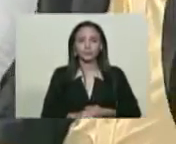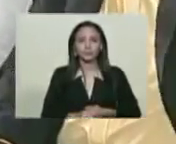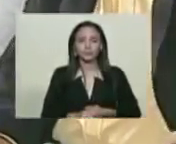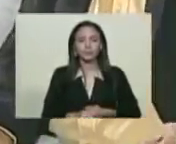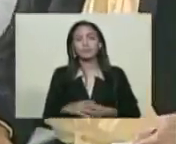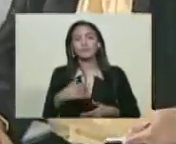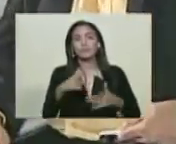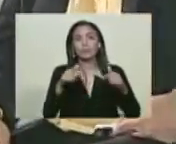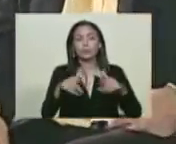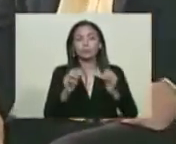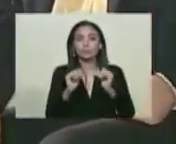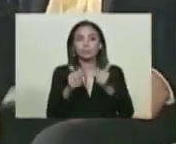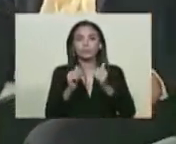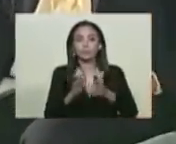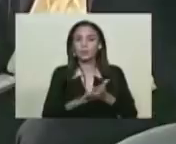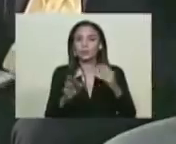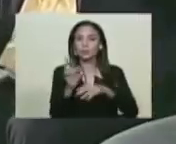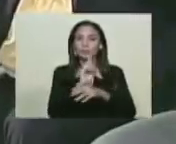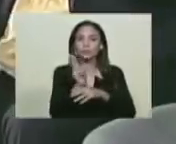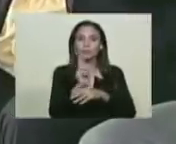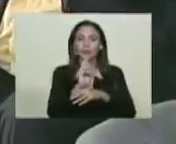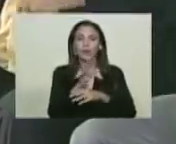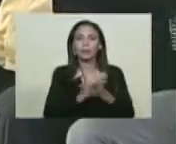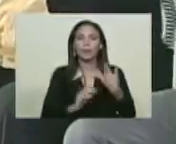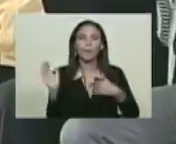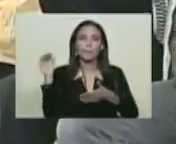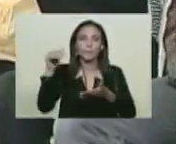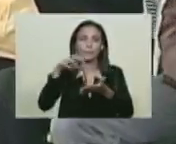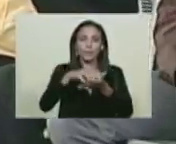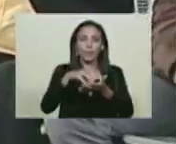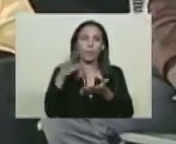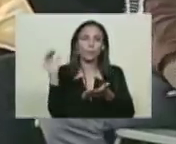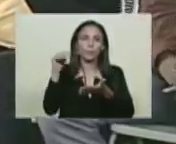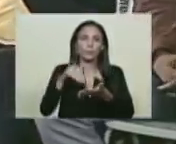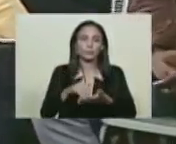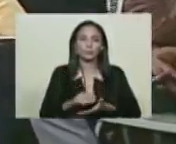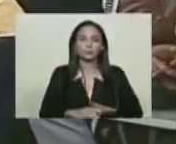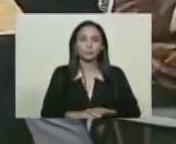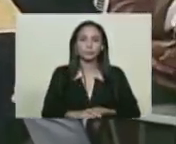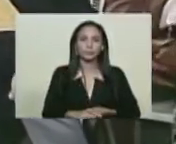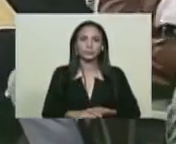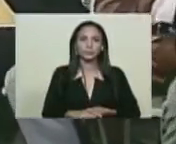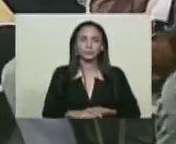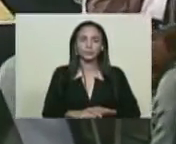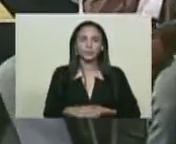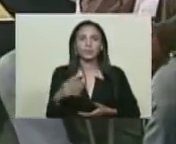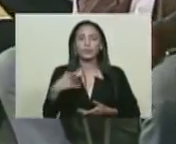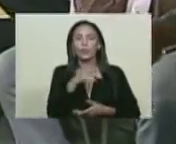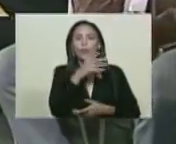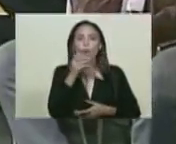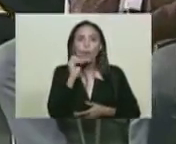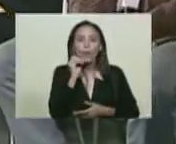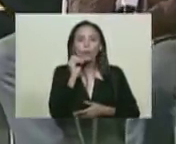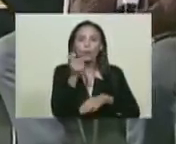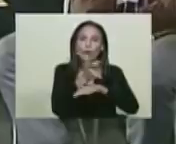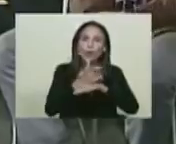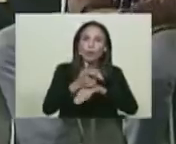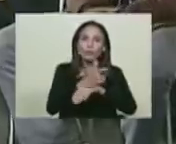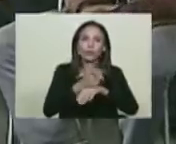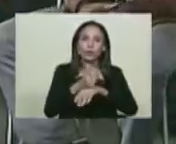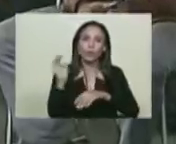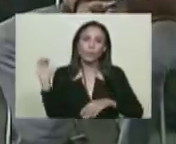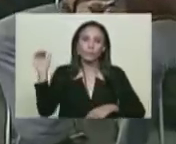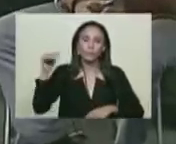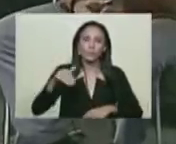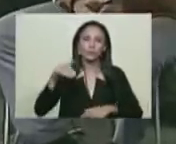Voy a hacer un pase de inmediato al Estado Miranda. Allá tenemos al joven gobernador del Estado